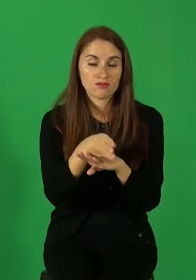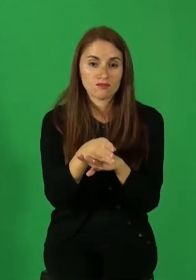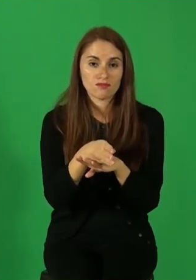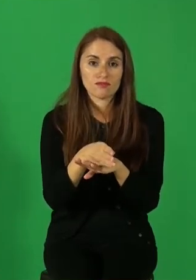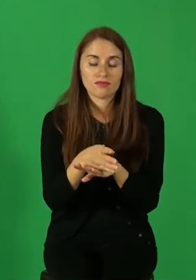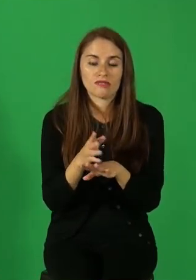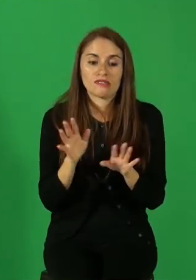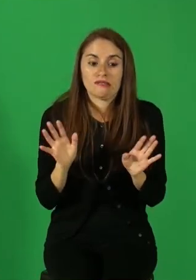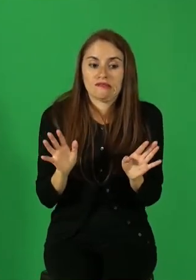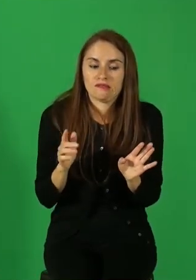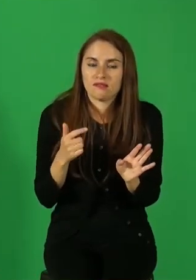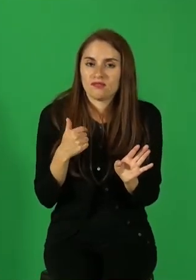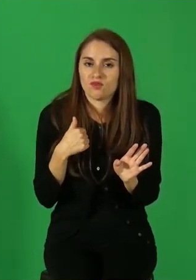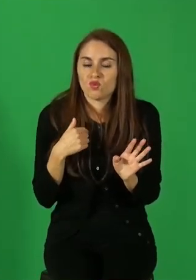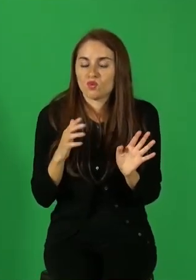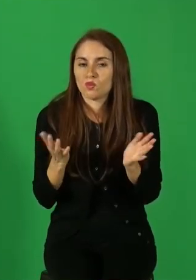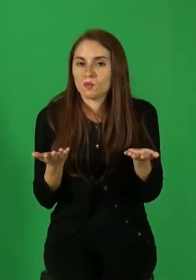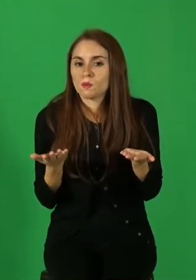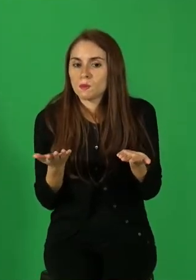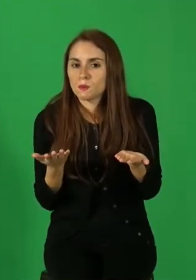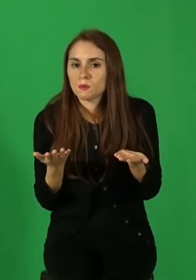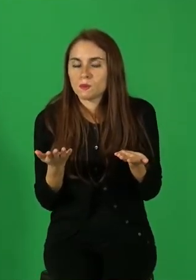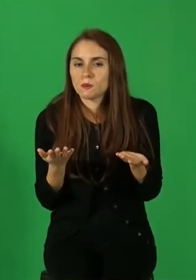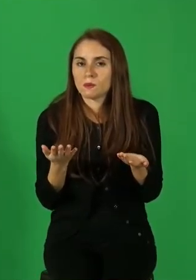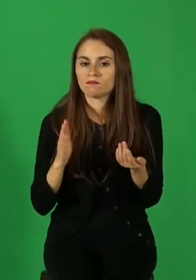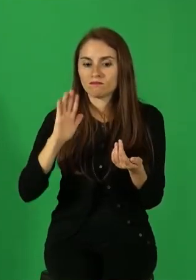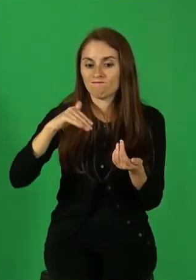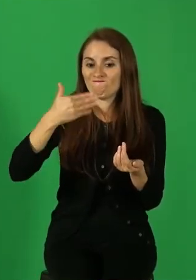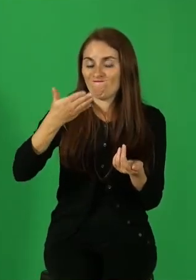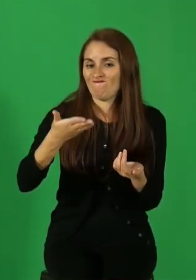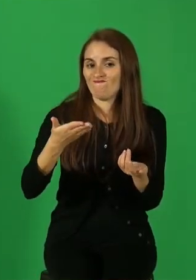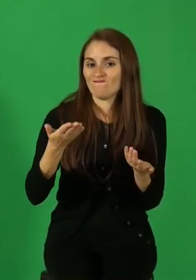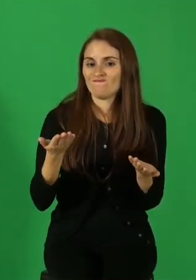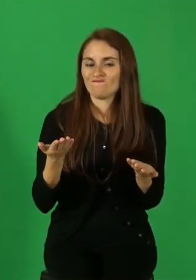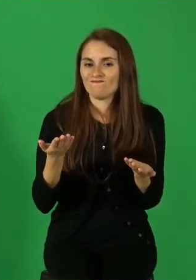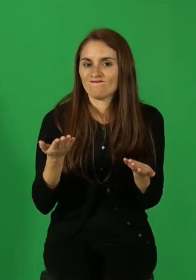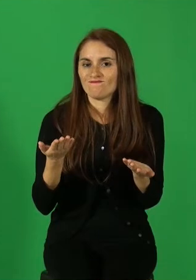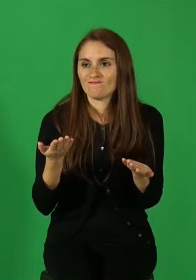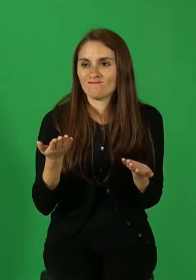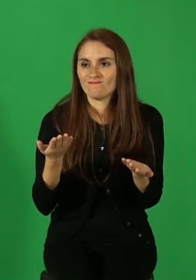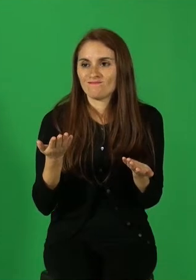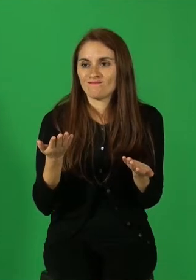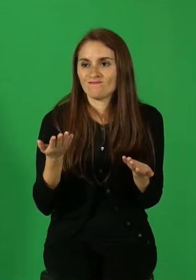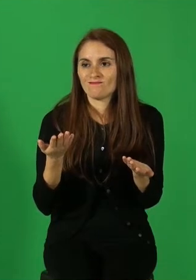por consiguiente, de seguro voy a